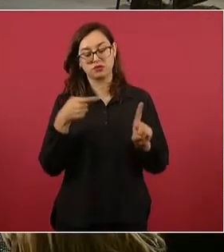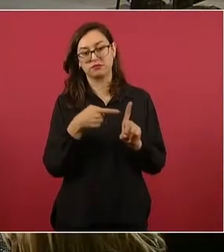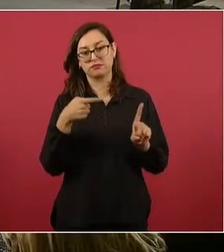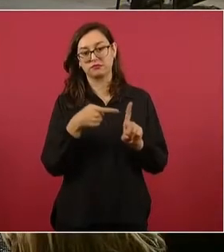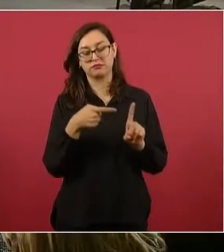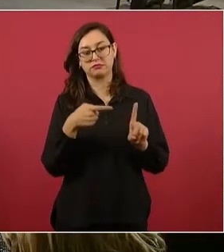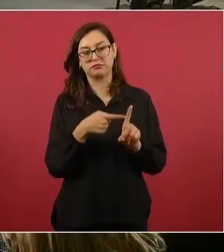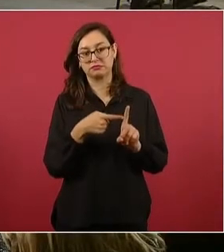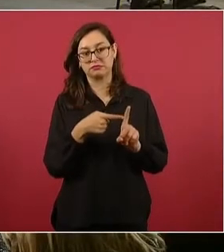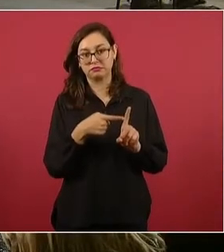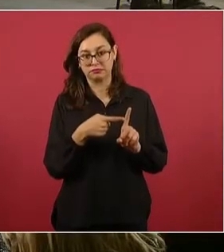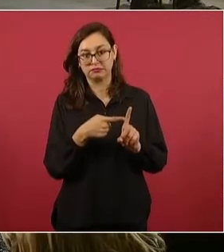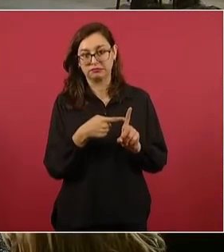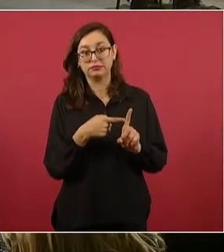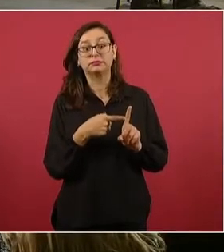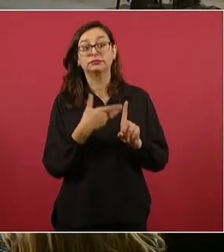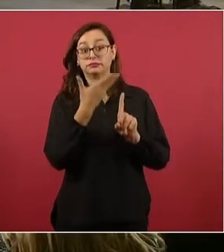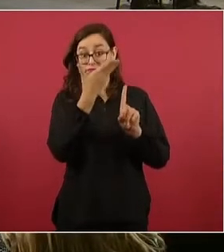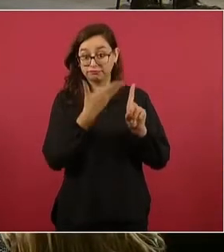que fue el que preparó